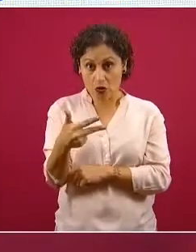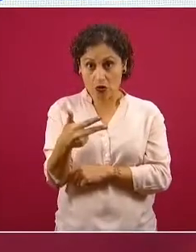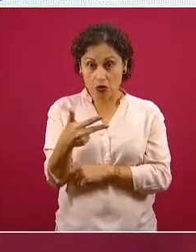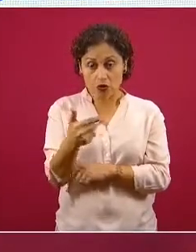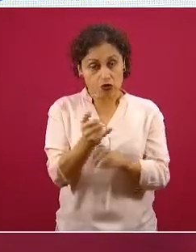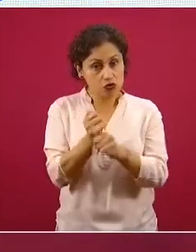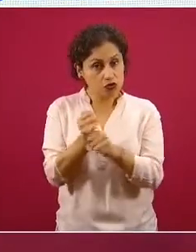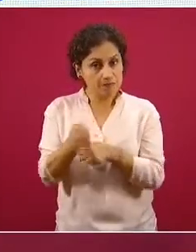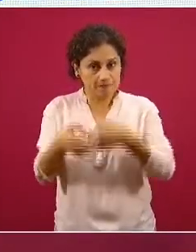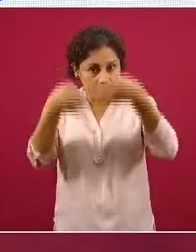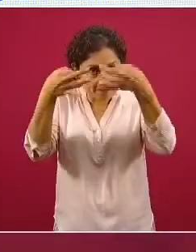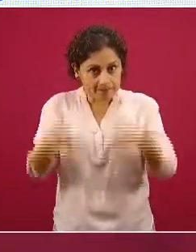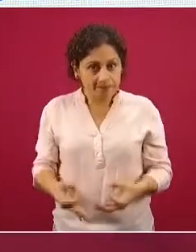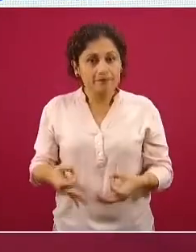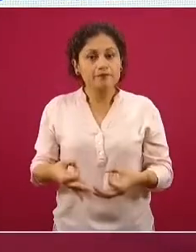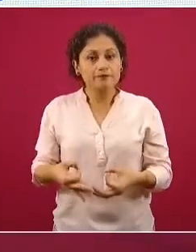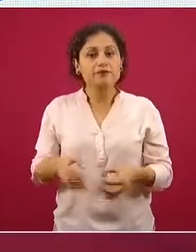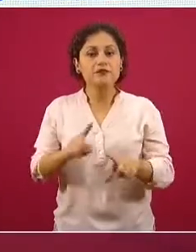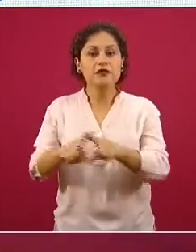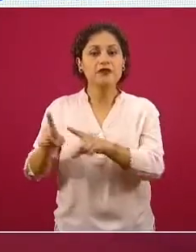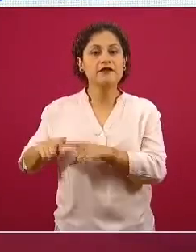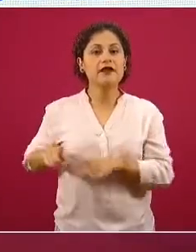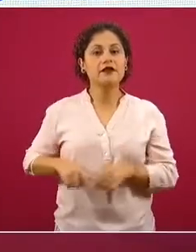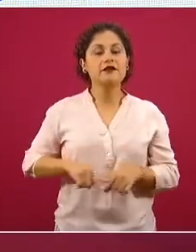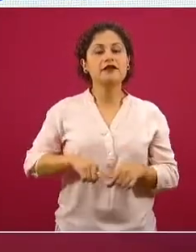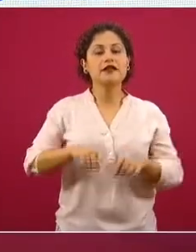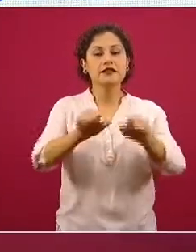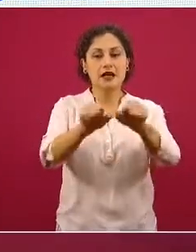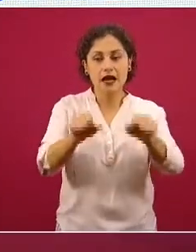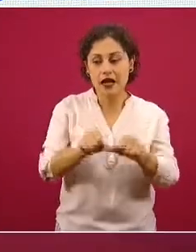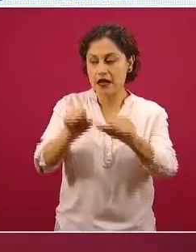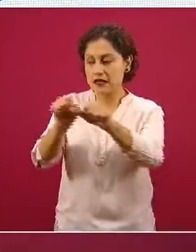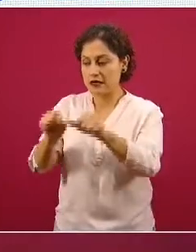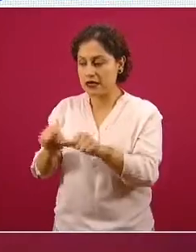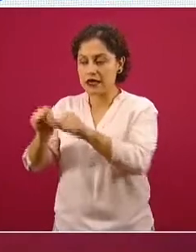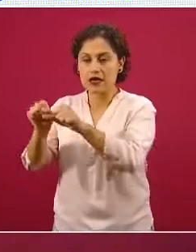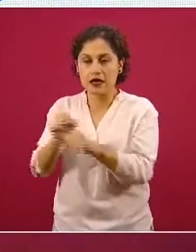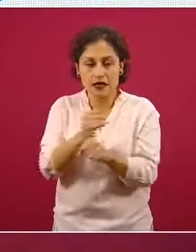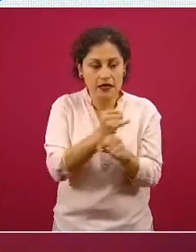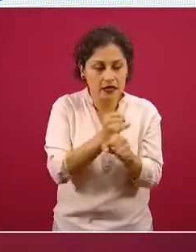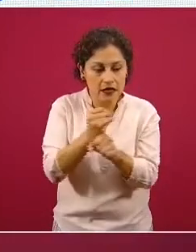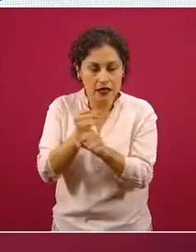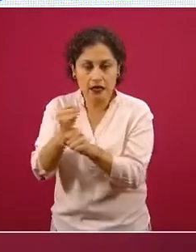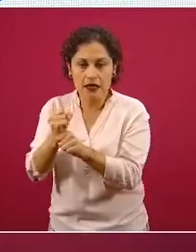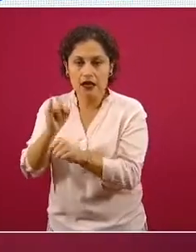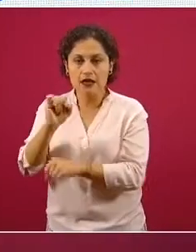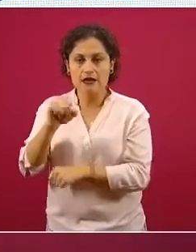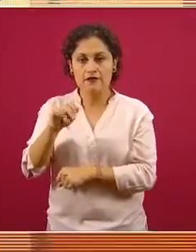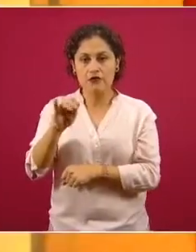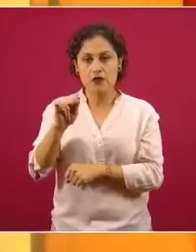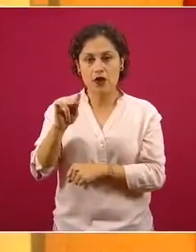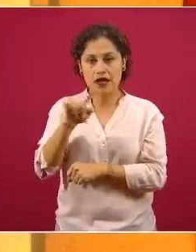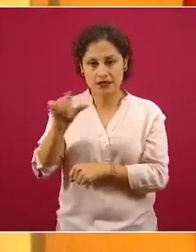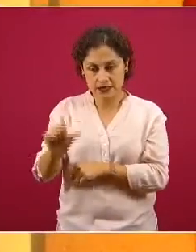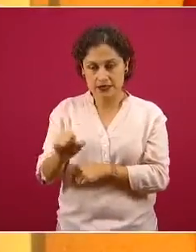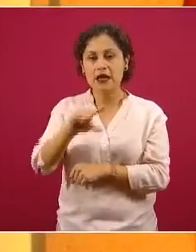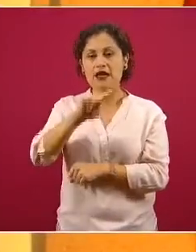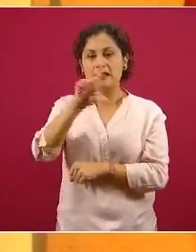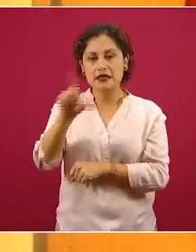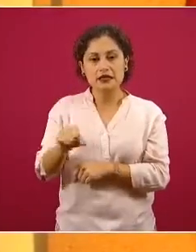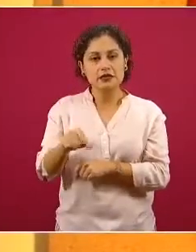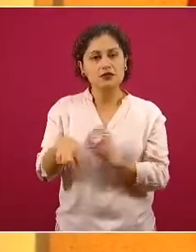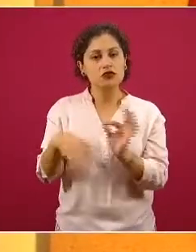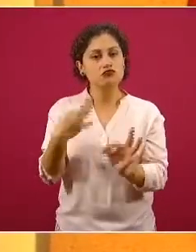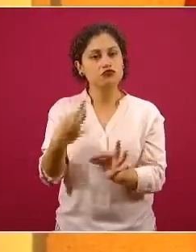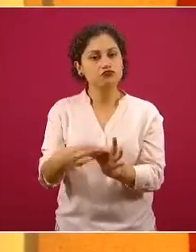monitoras de influenza, así se les llamaba en su momento, y empezó a funcionar de manera efectiva. Una anécdota que a